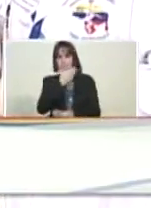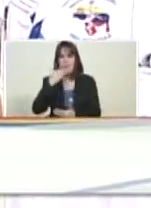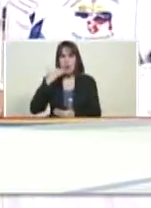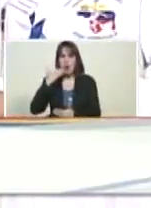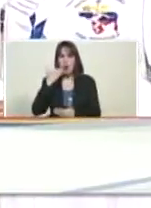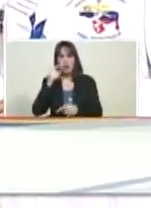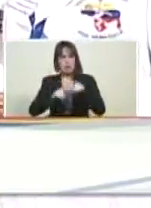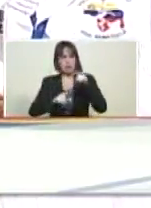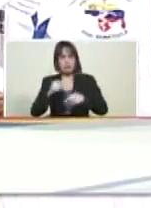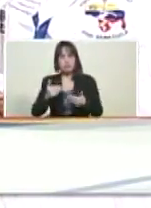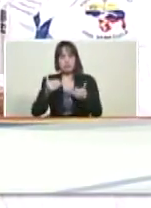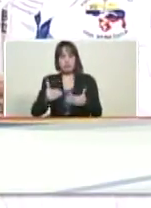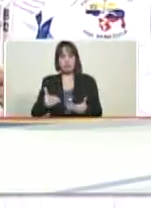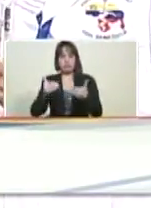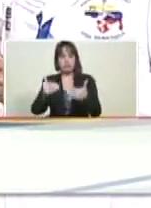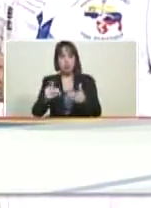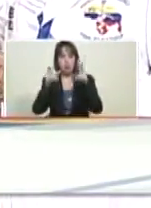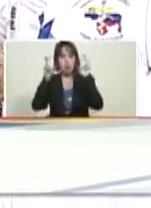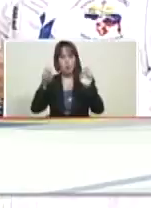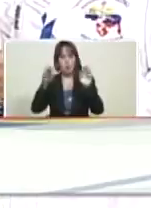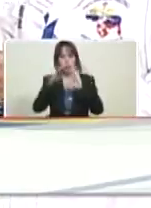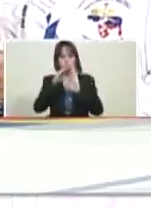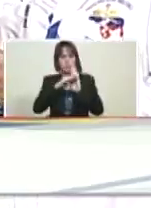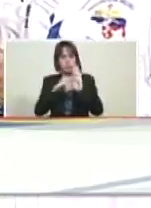hacia esa nueva estructura.